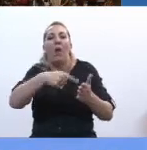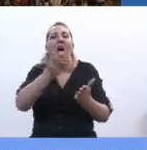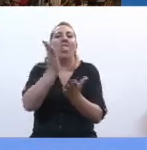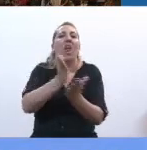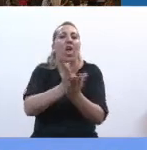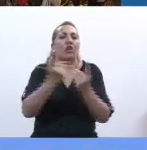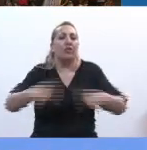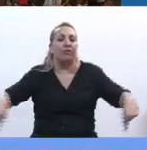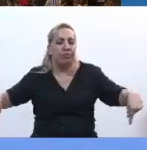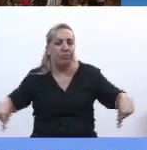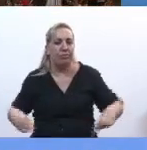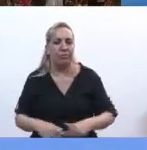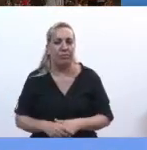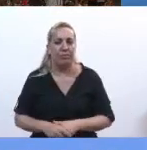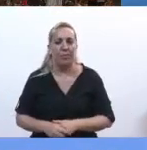ese país